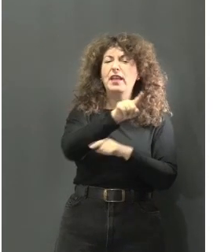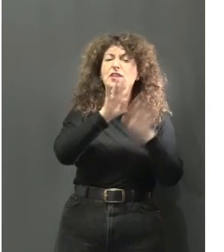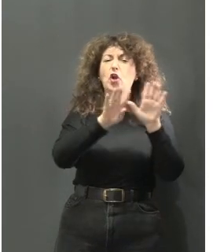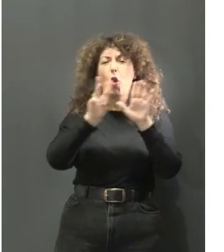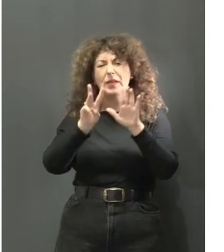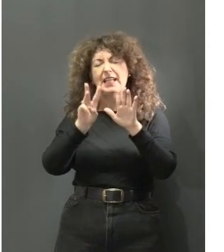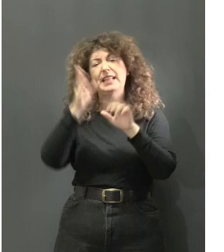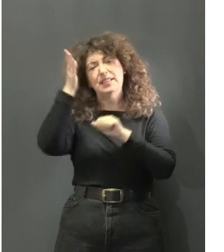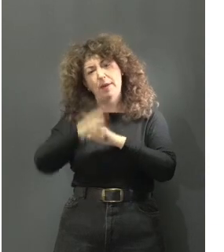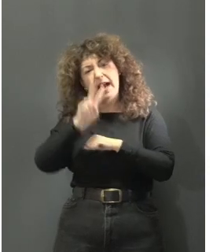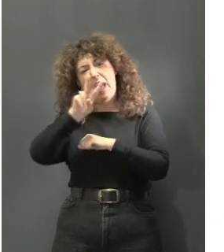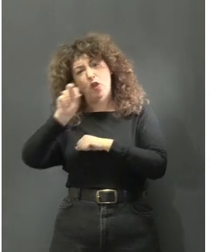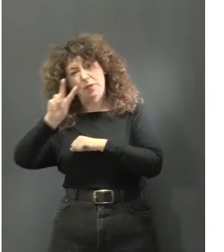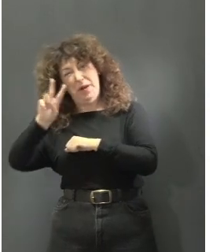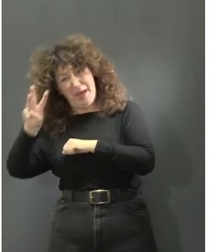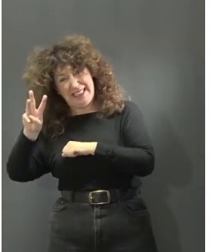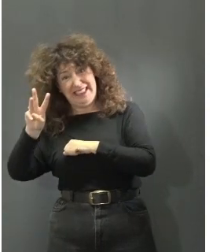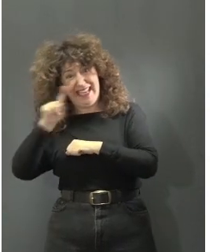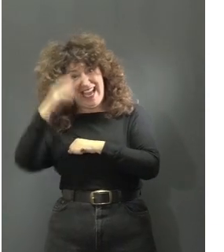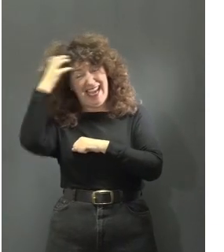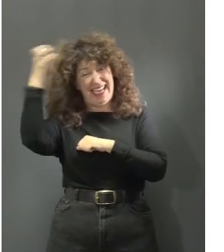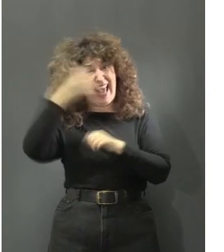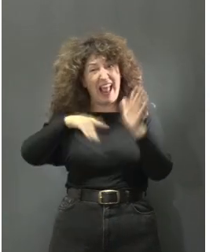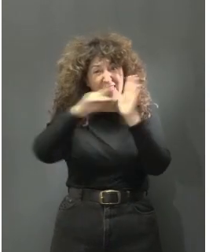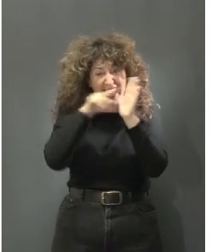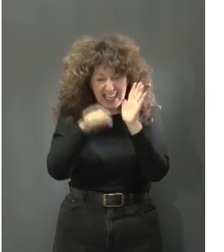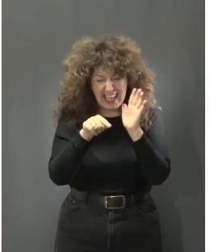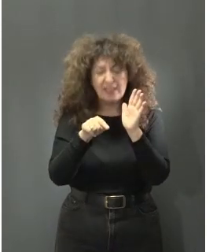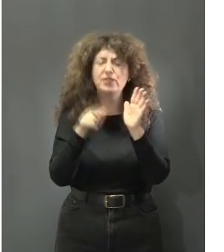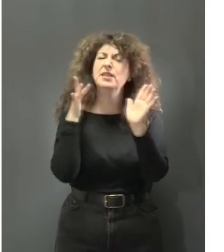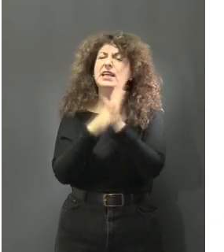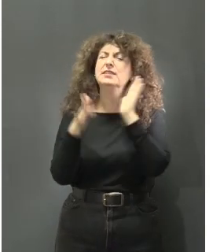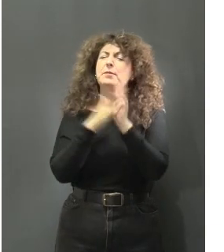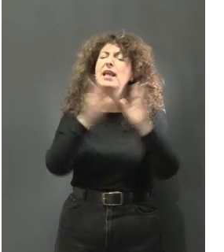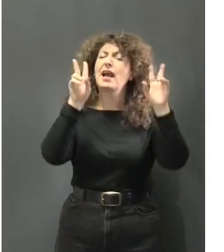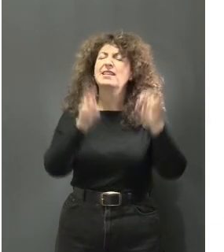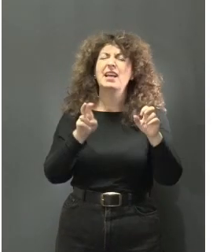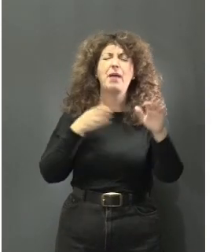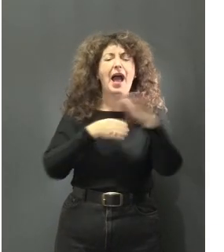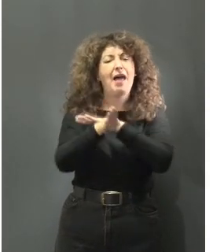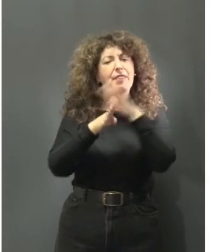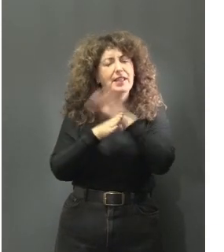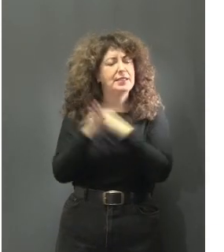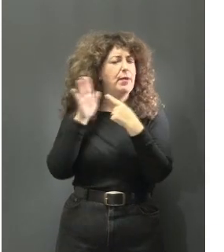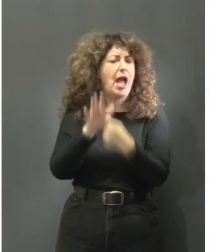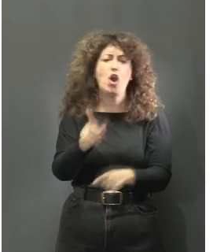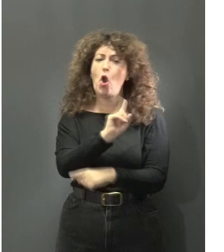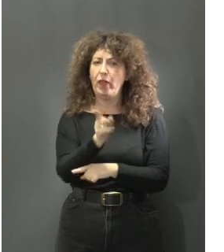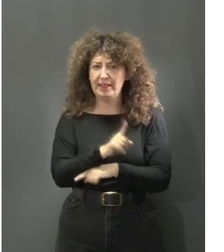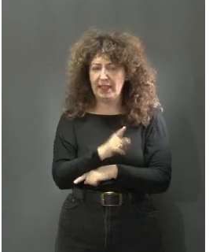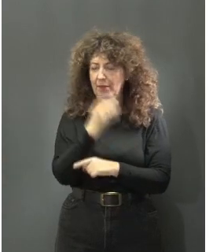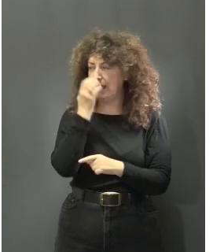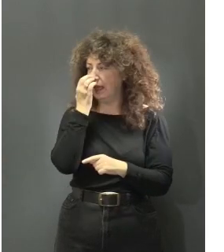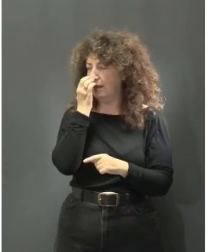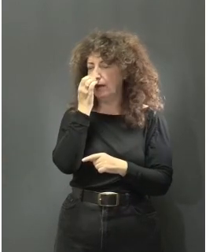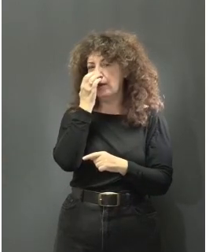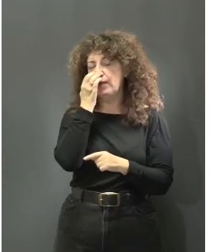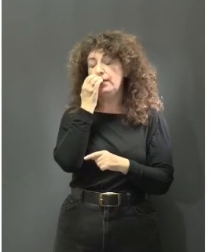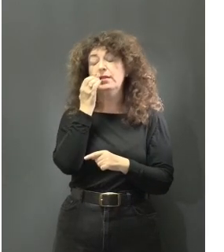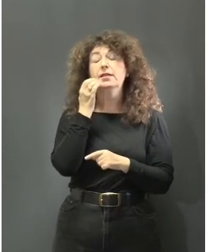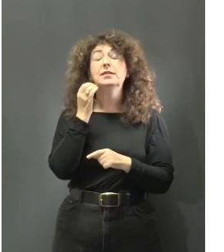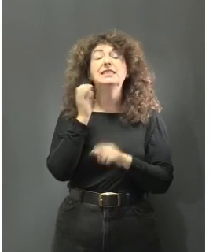193/2023, que se refiere a todo lo que es la accesibilidad y no discriminación en